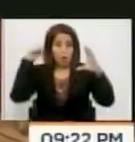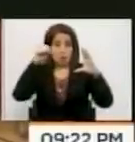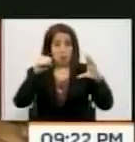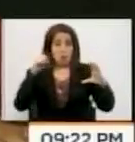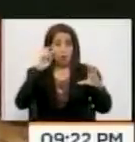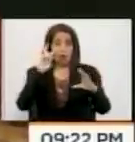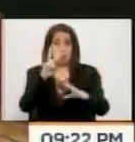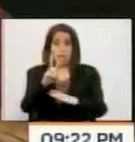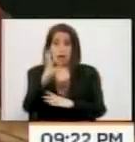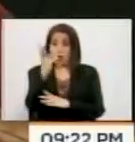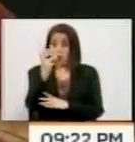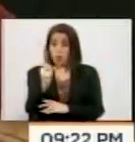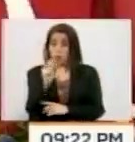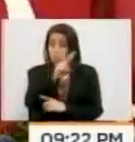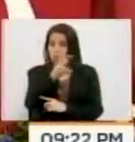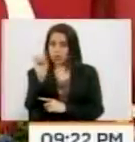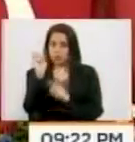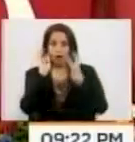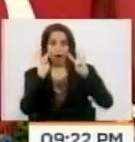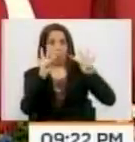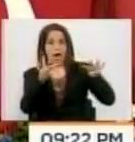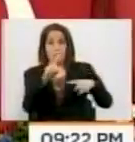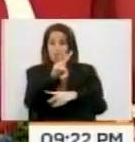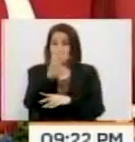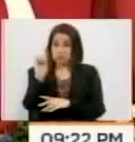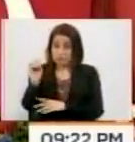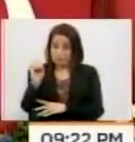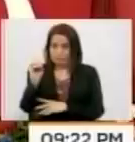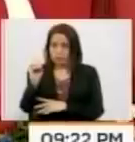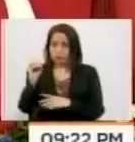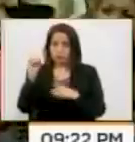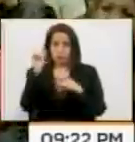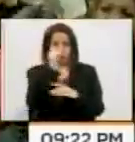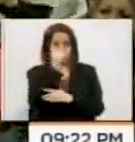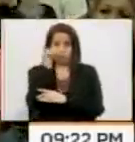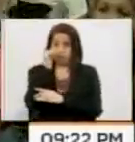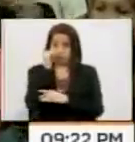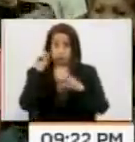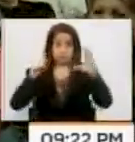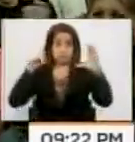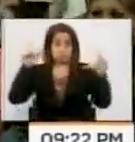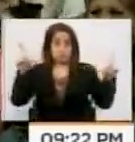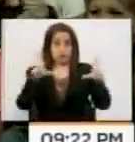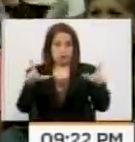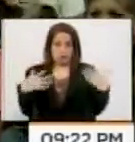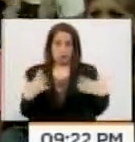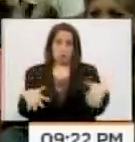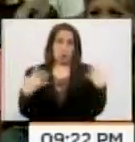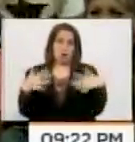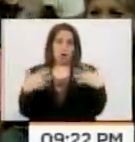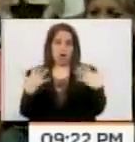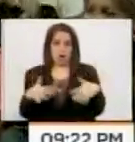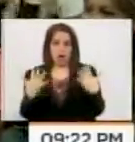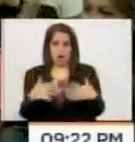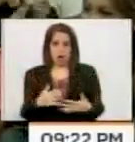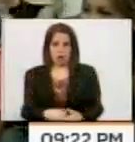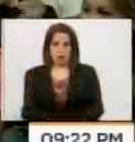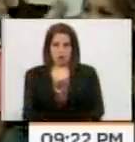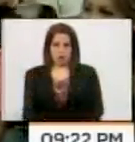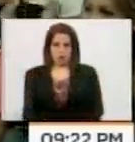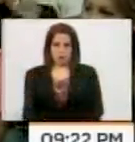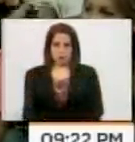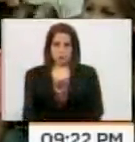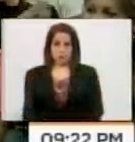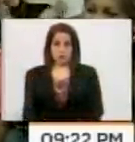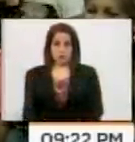200. Hay que verle la cara a hacer 200 programas. El 9 de febrero, señor. 9 de